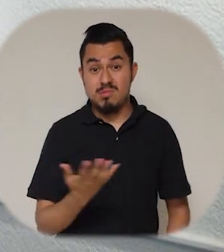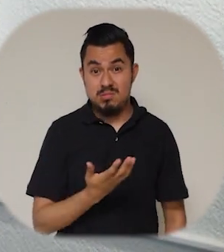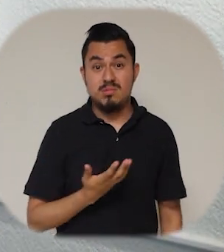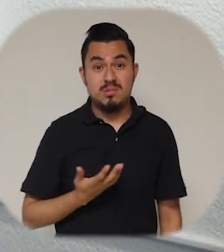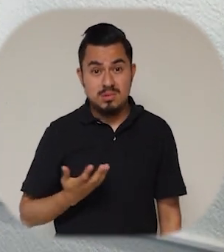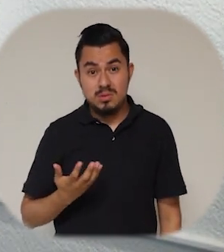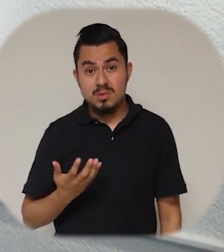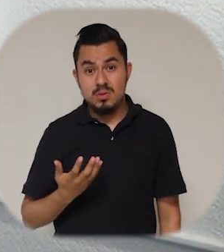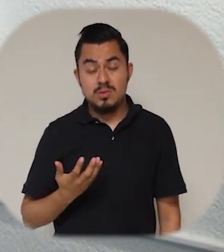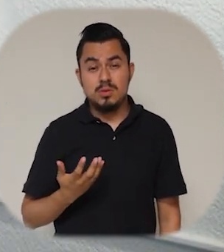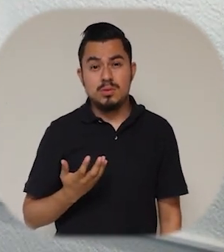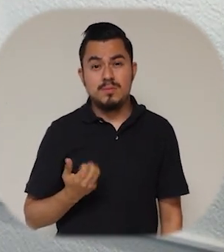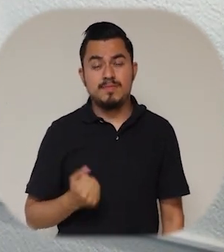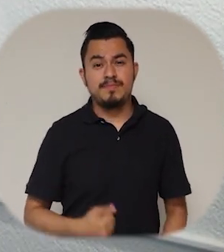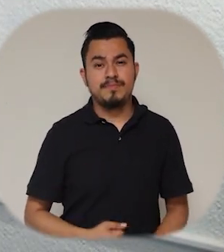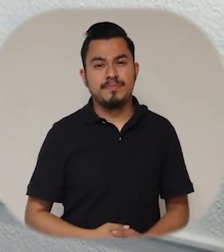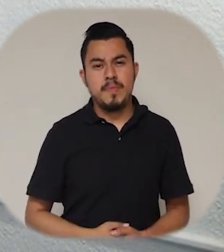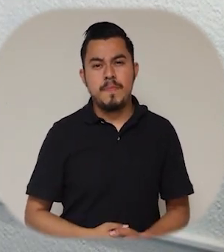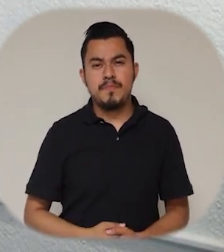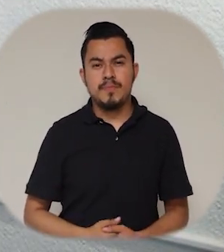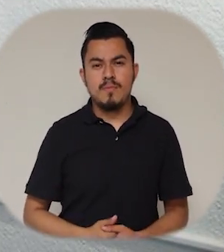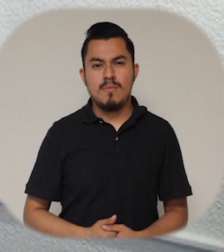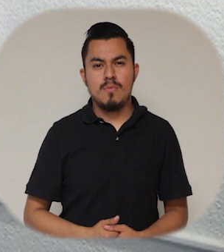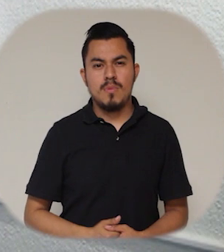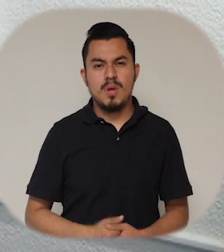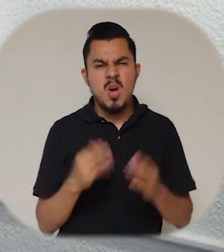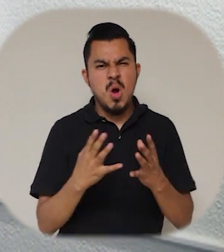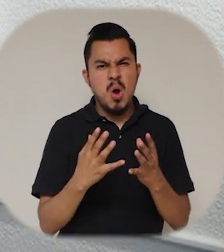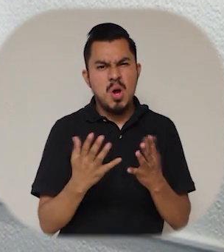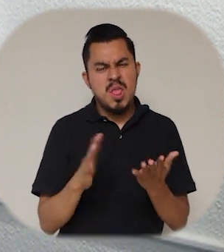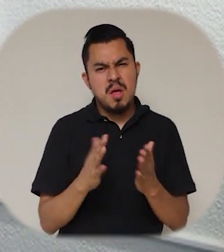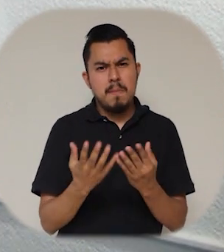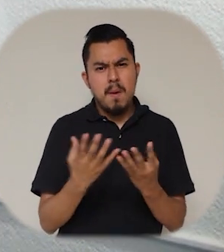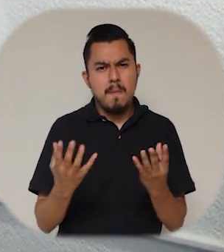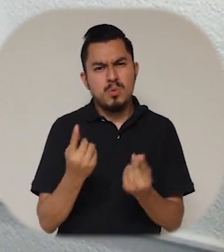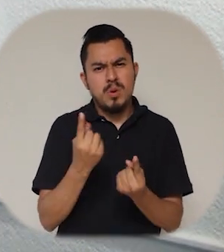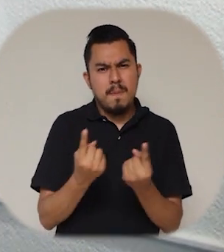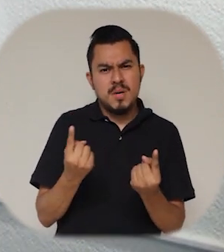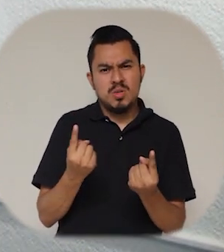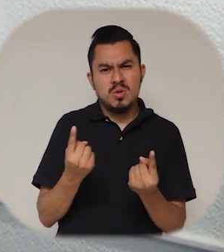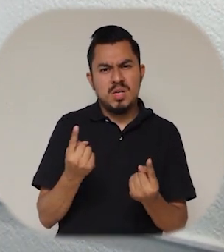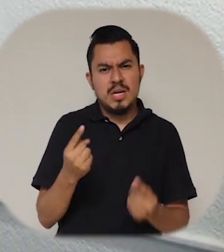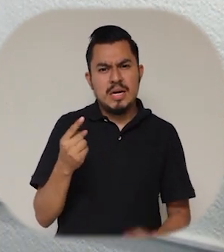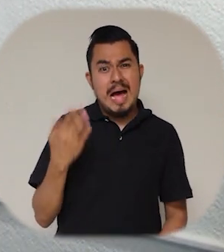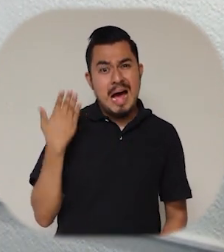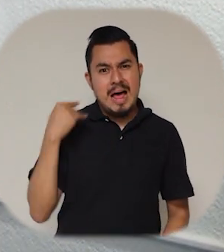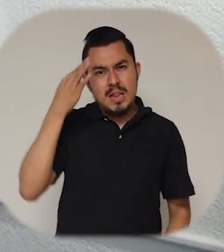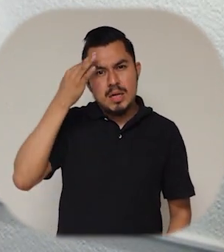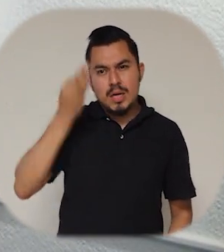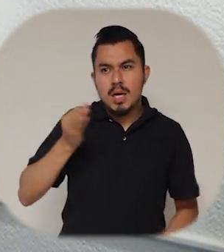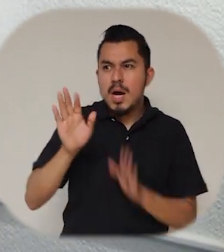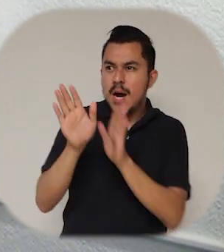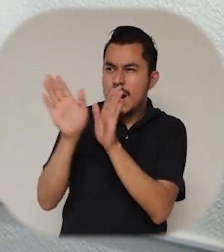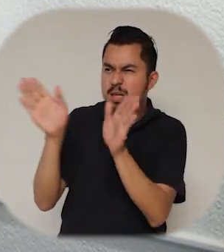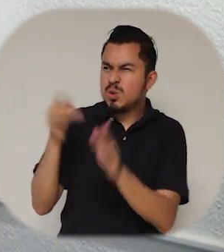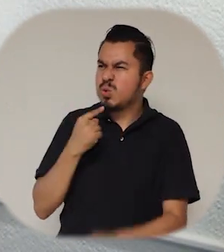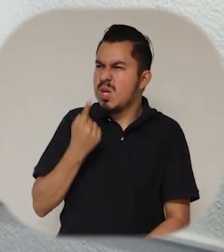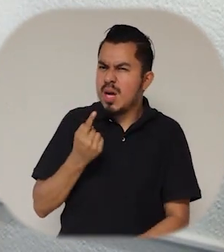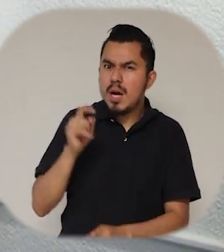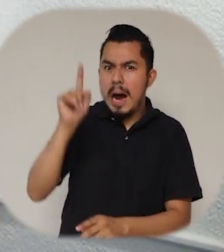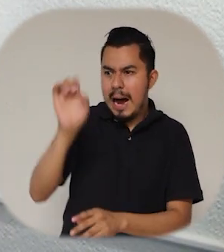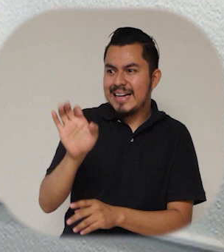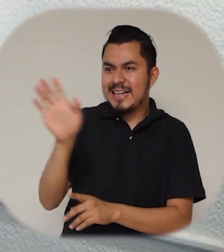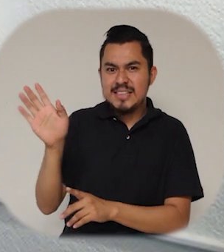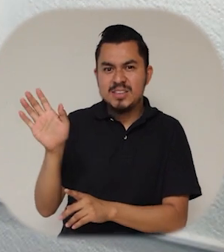muchas personas que creyeron que Jesús es el Cristo han unido el nombre con el oficio y se ha vuelto una palabra. Y se